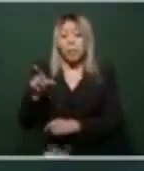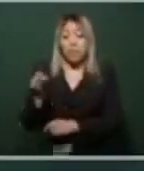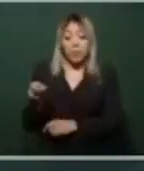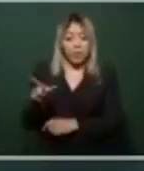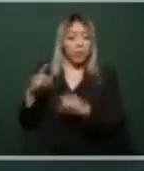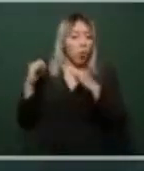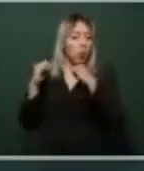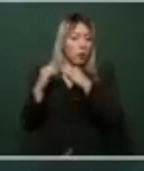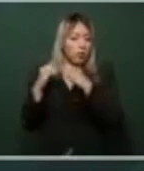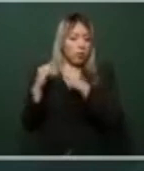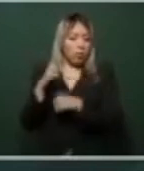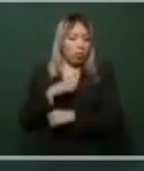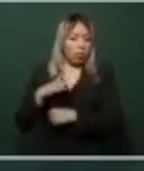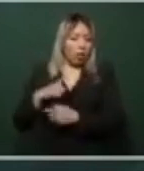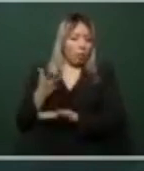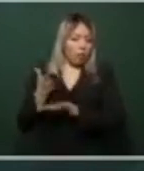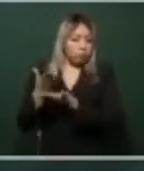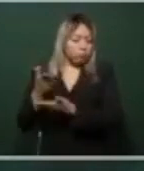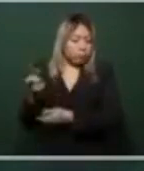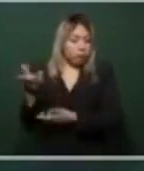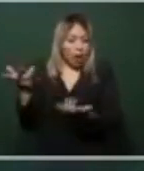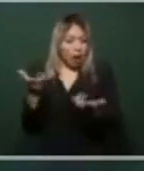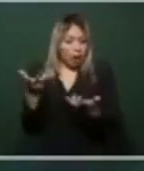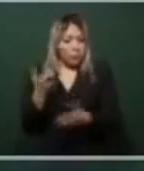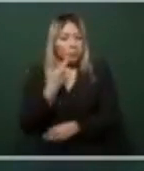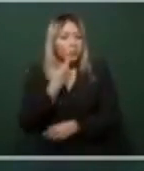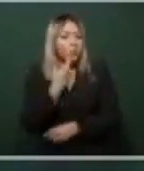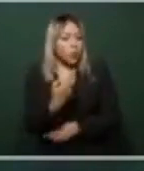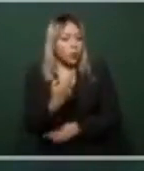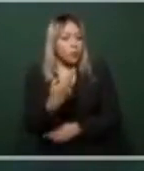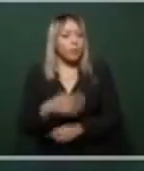resuelva. Si